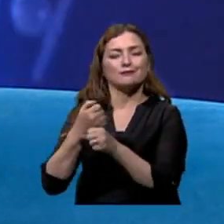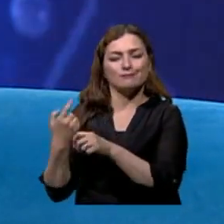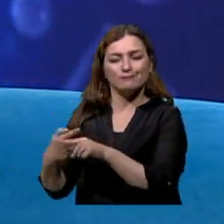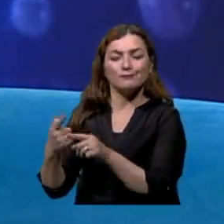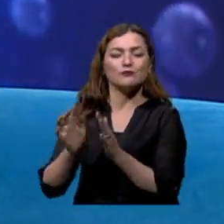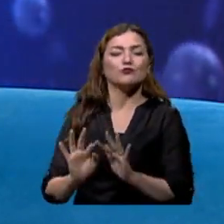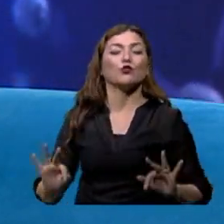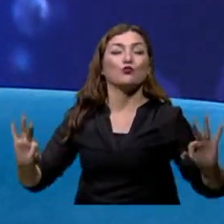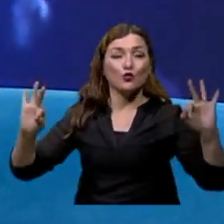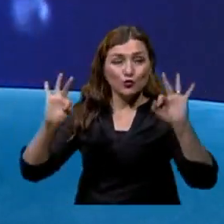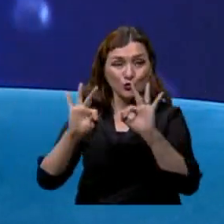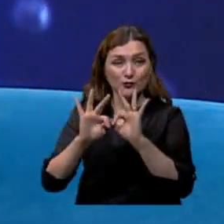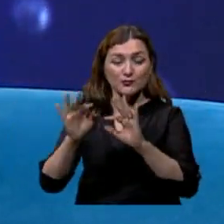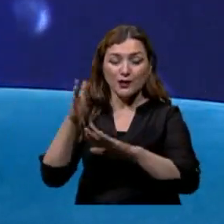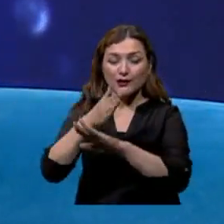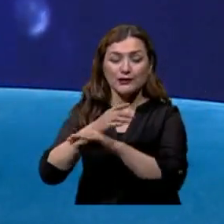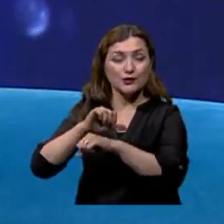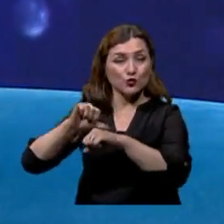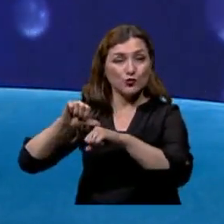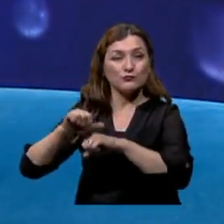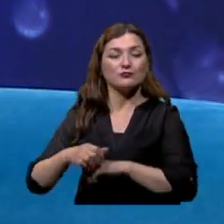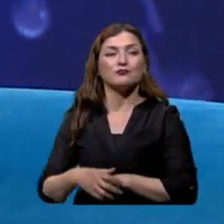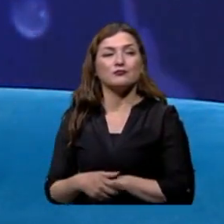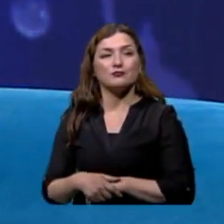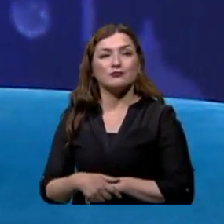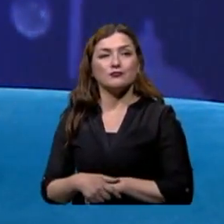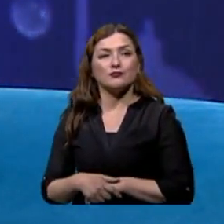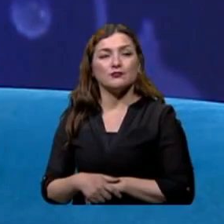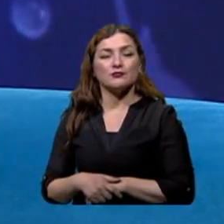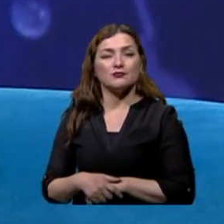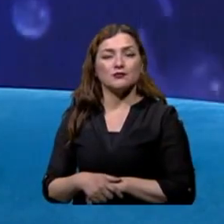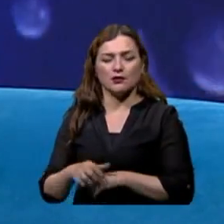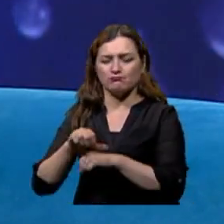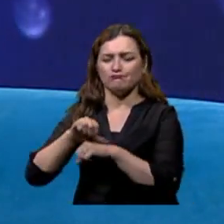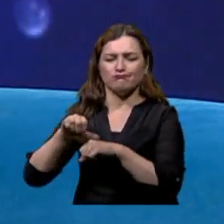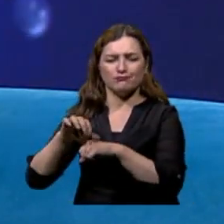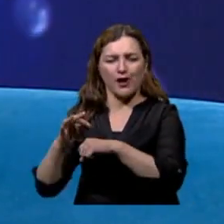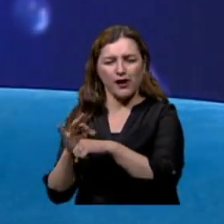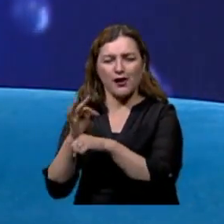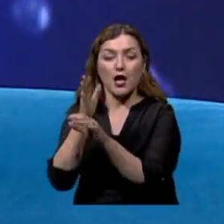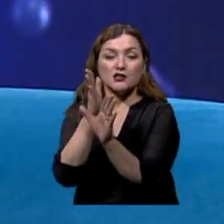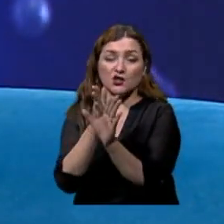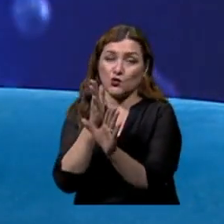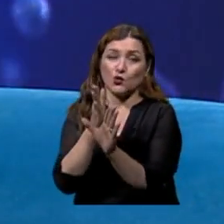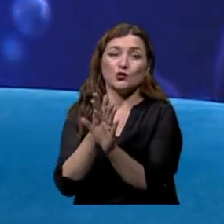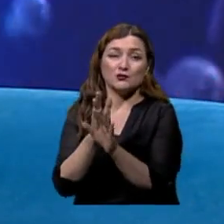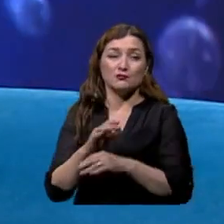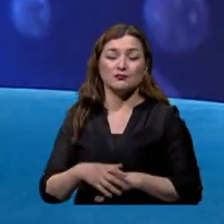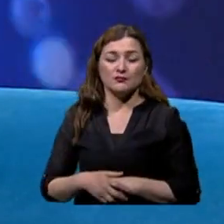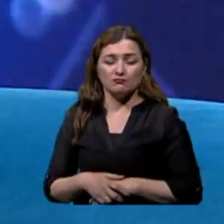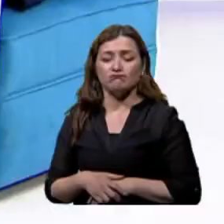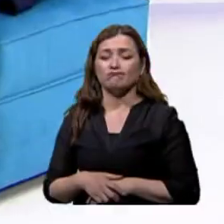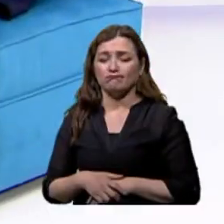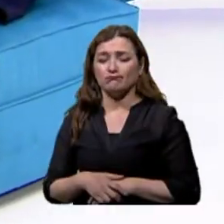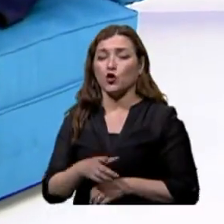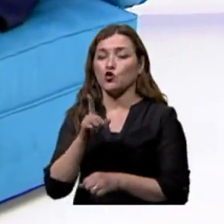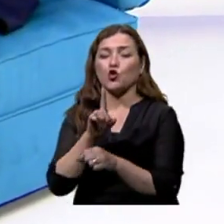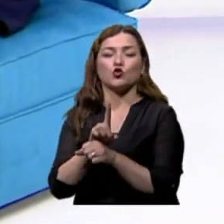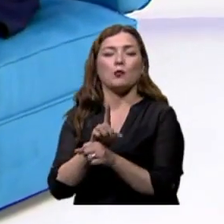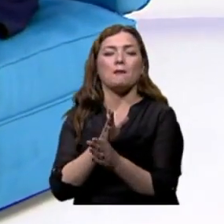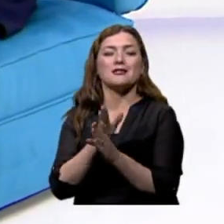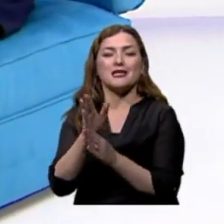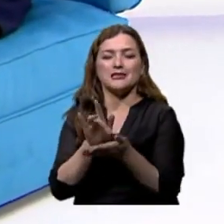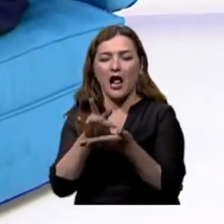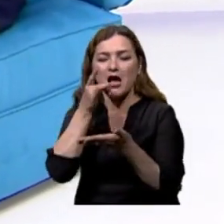es importantísimo previo a la cirugía, donde ahí entra cirugía plástica, entra psicología, muchas veces entra psiquiatría,